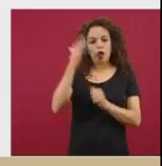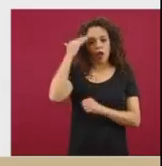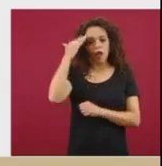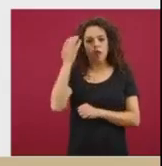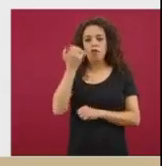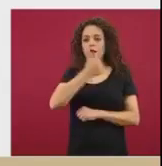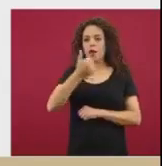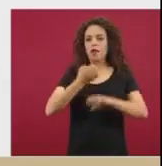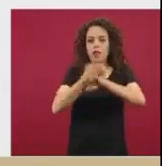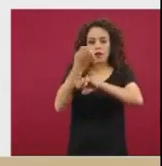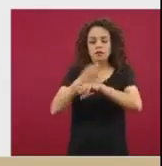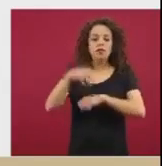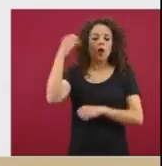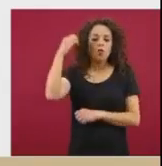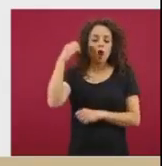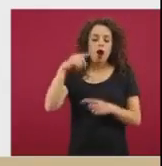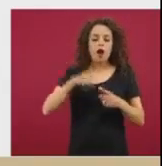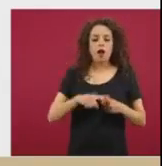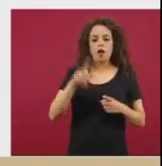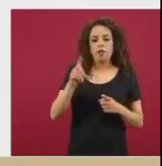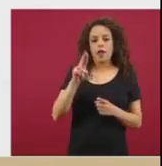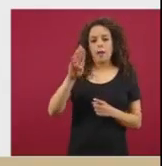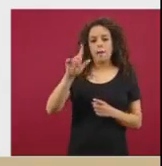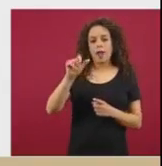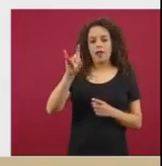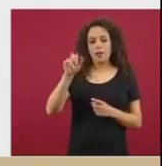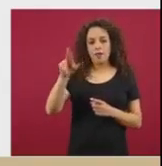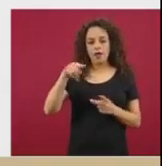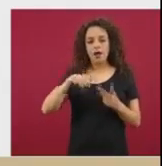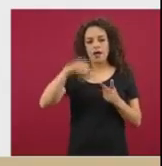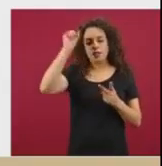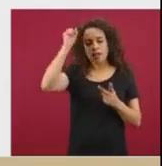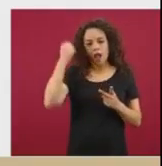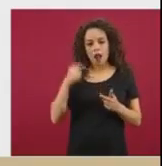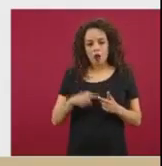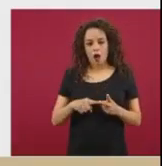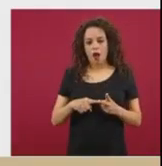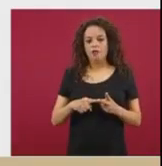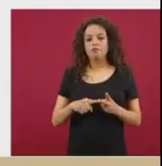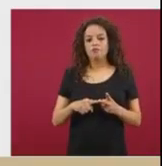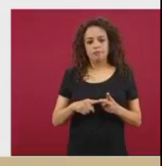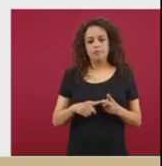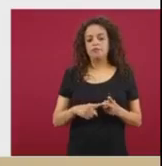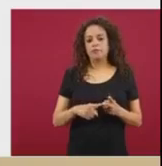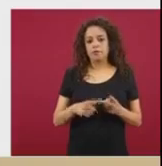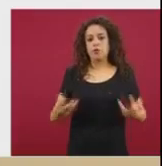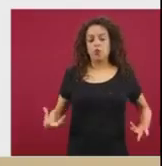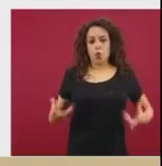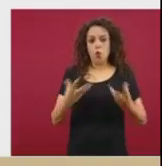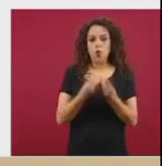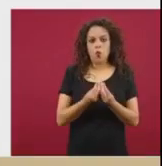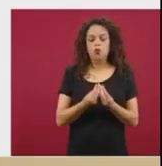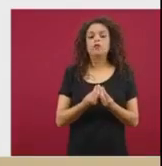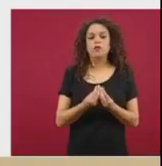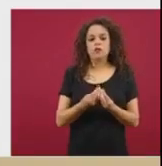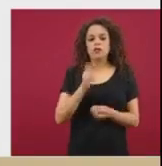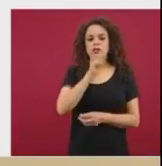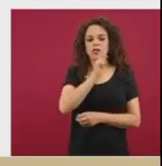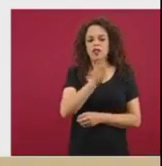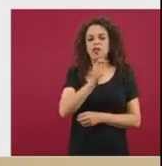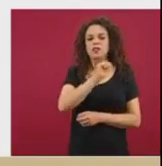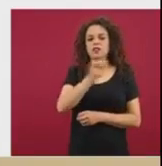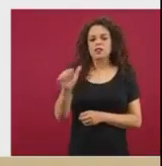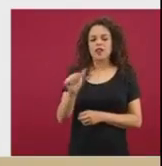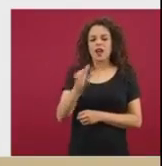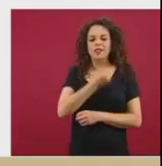Oaxaca, con el doctor Vladimir, Sinaloa, juntan, hacen ferias de salud y lo que hacen es verificar a